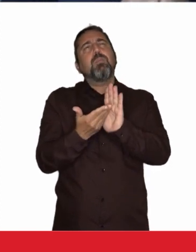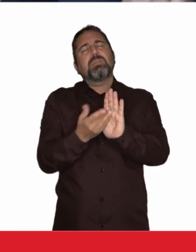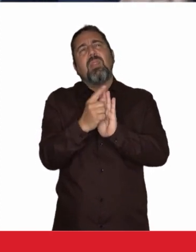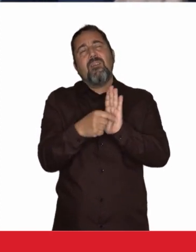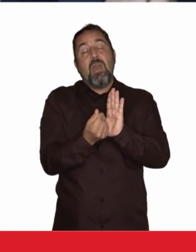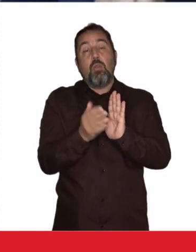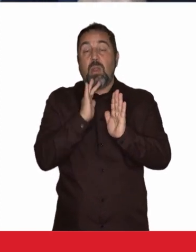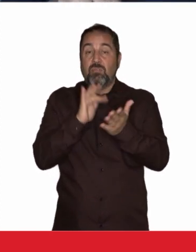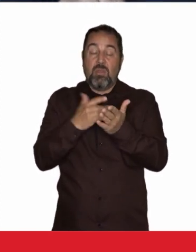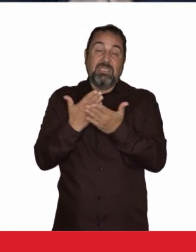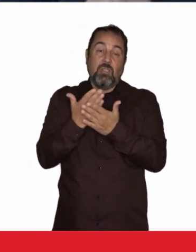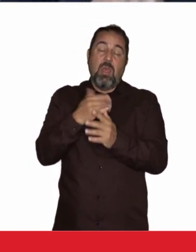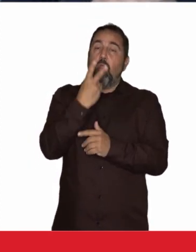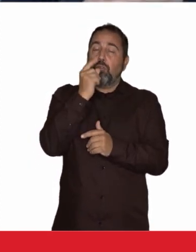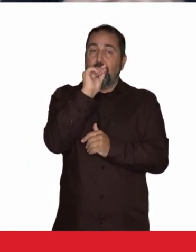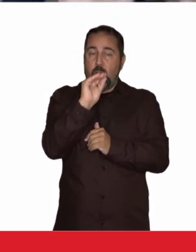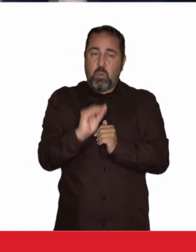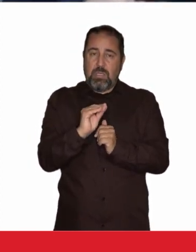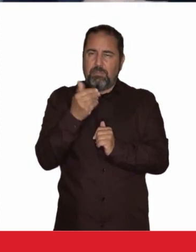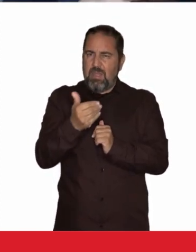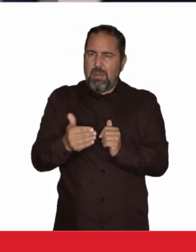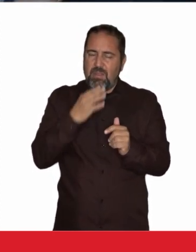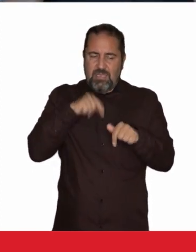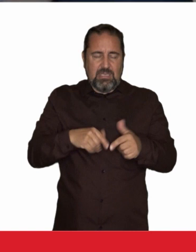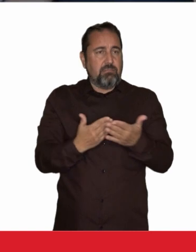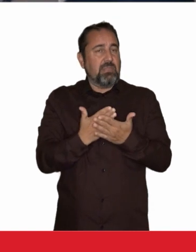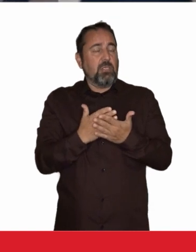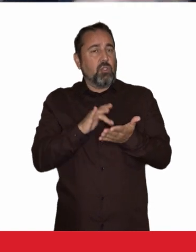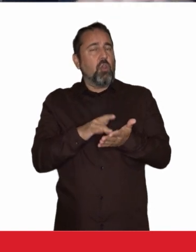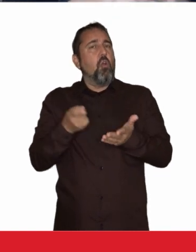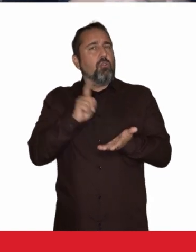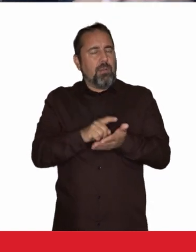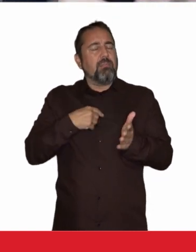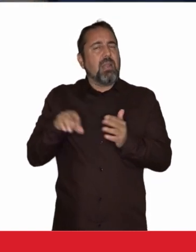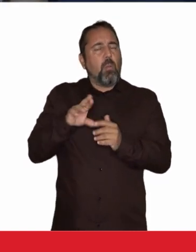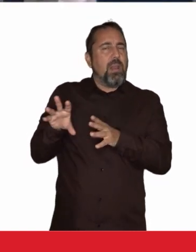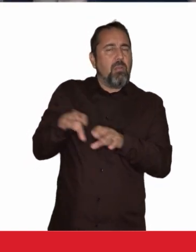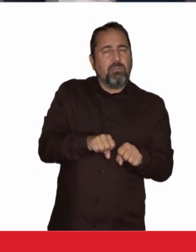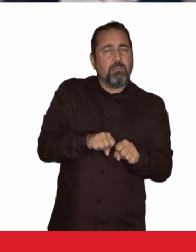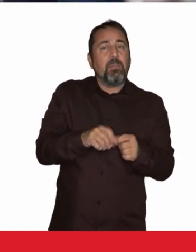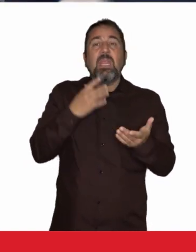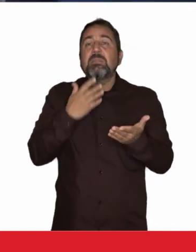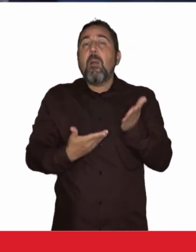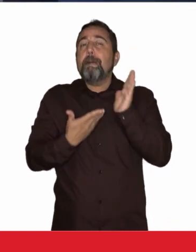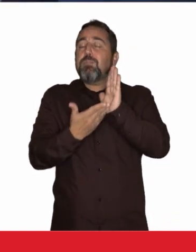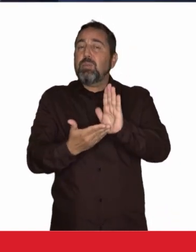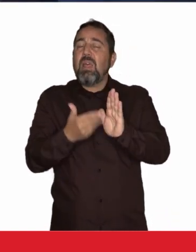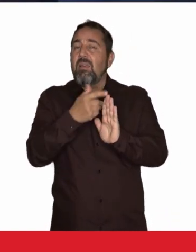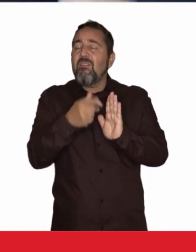Entonces, cuando estéis pensando en la propuesta de valor, igual que la sesión pasada, os hacíamos dos preguntas principales que las hemos recuperado al principio de esta